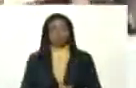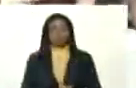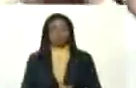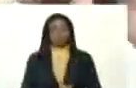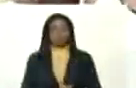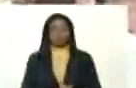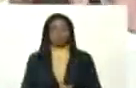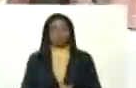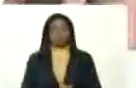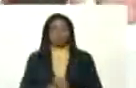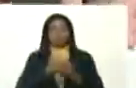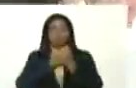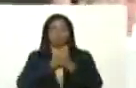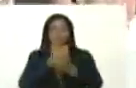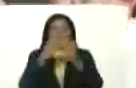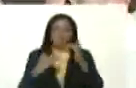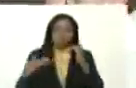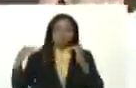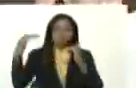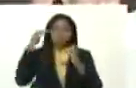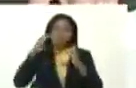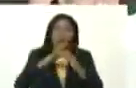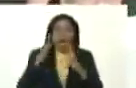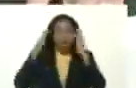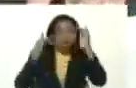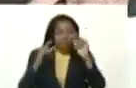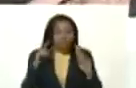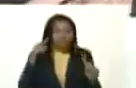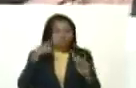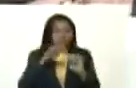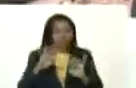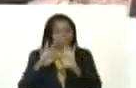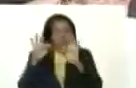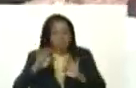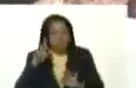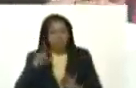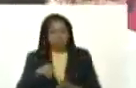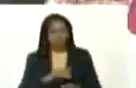amor mayor, que también son atendidos aquí